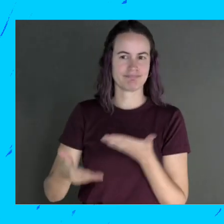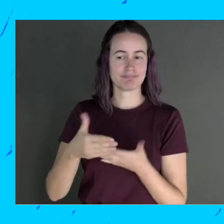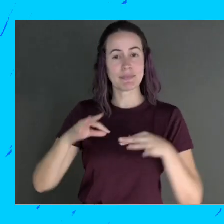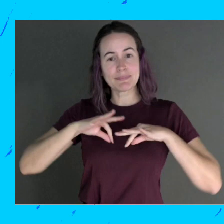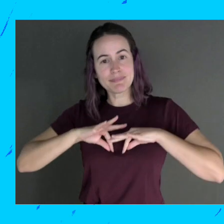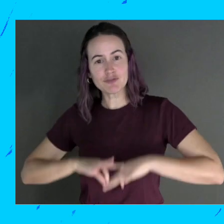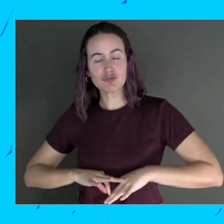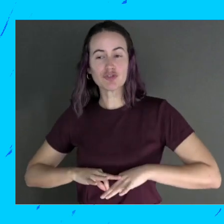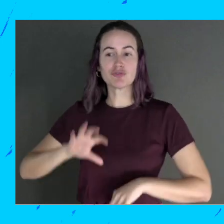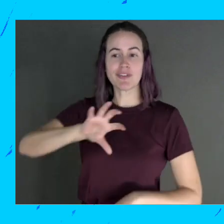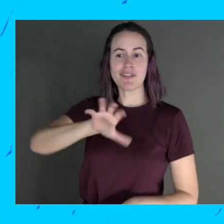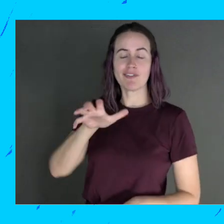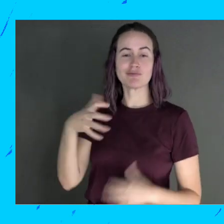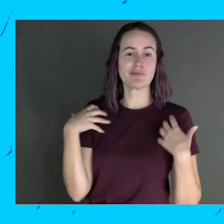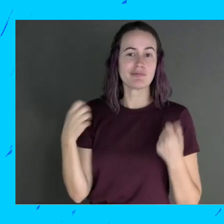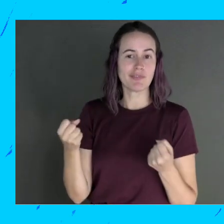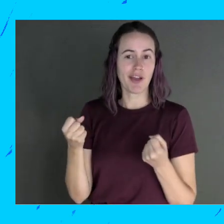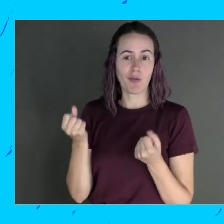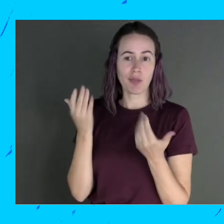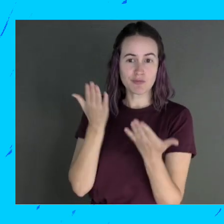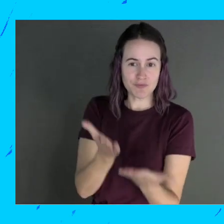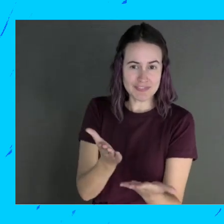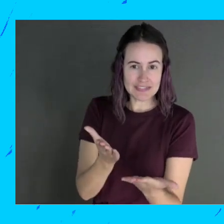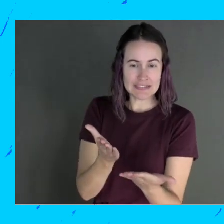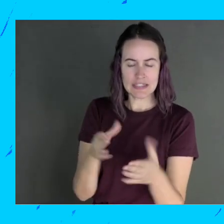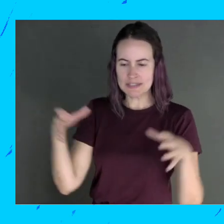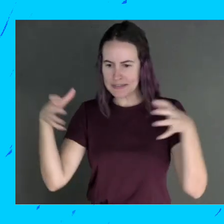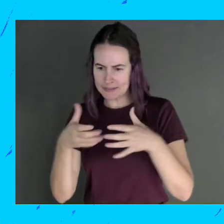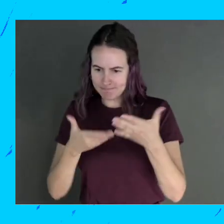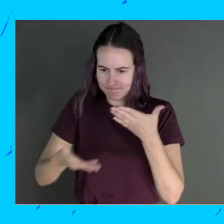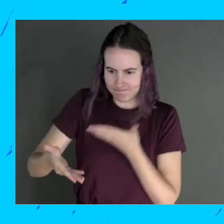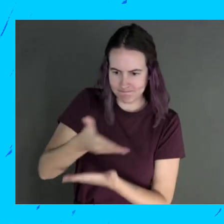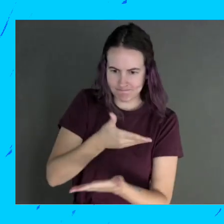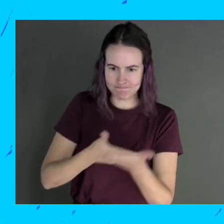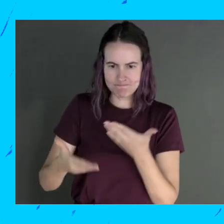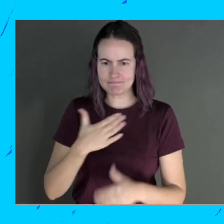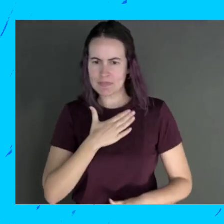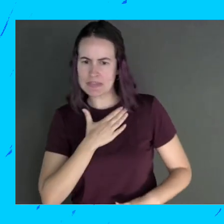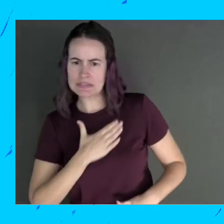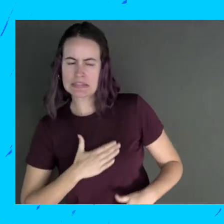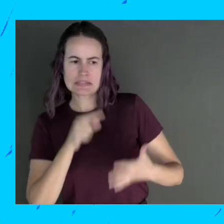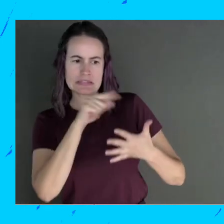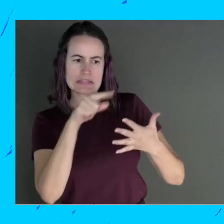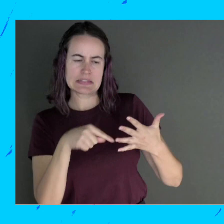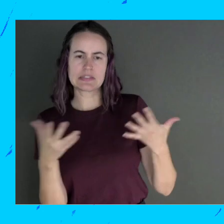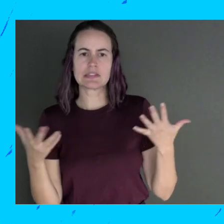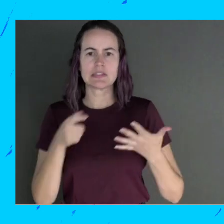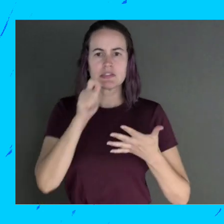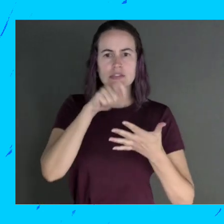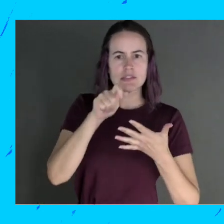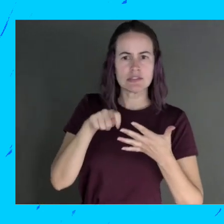los servicios del gobierno de Pakistán